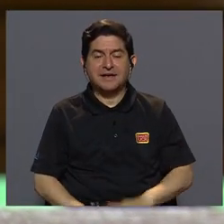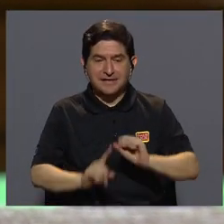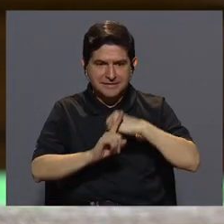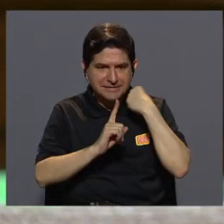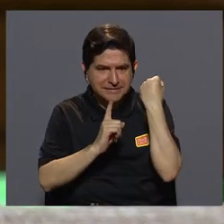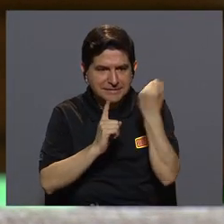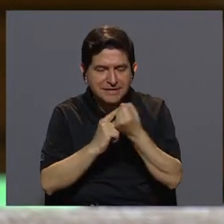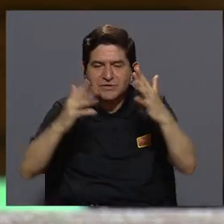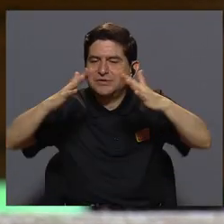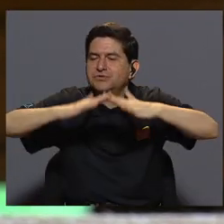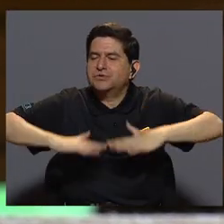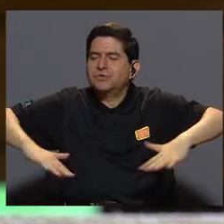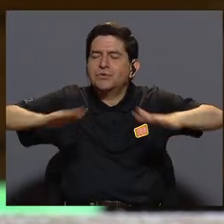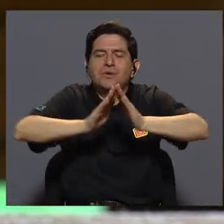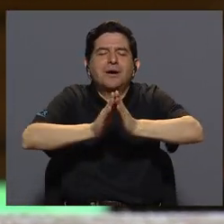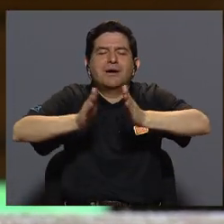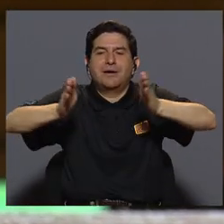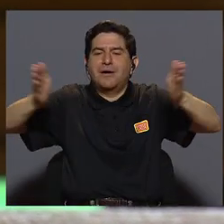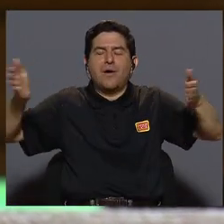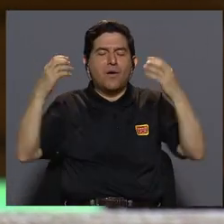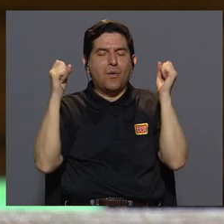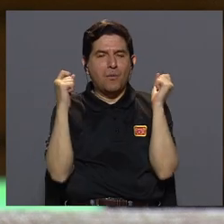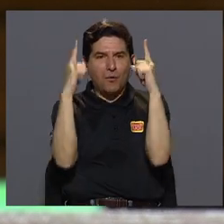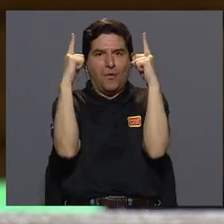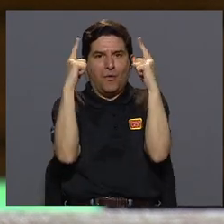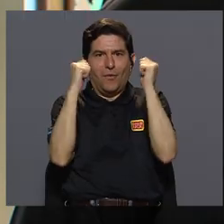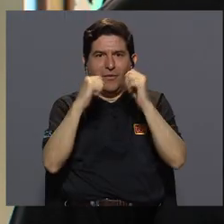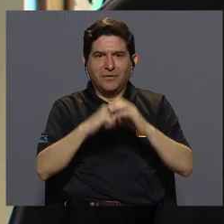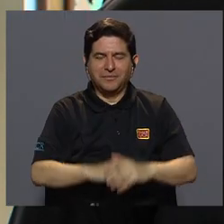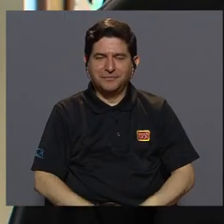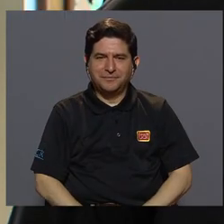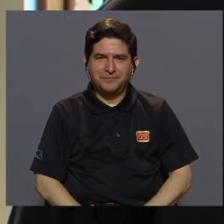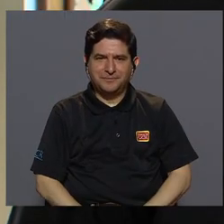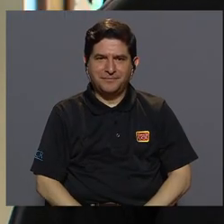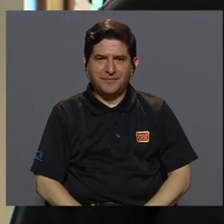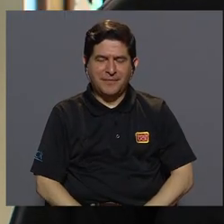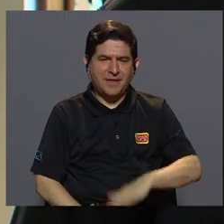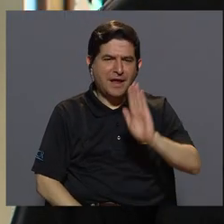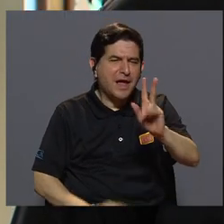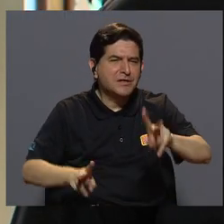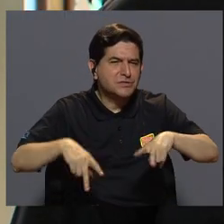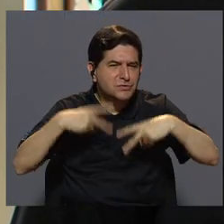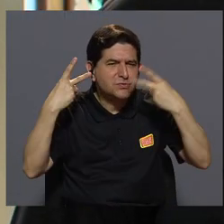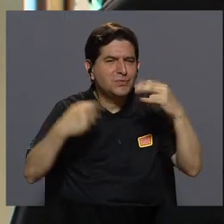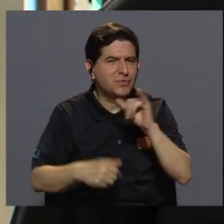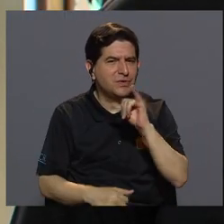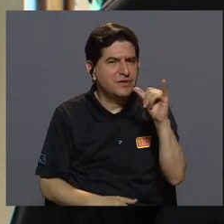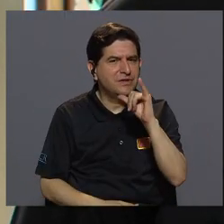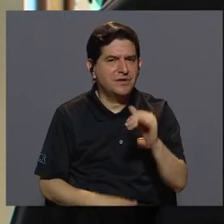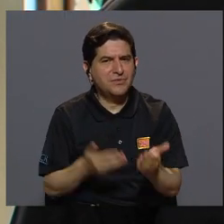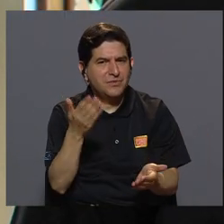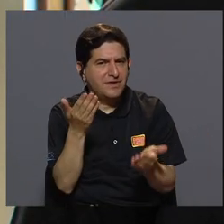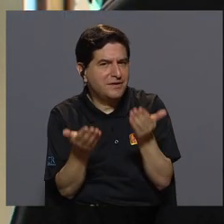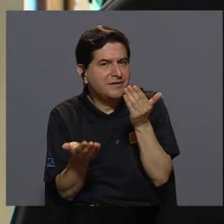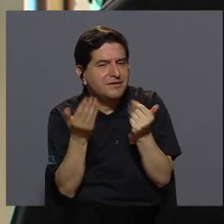expansión de ambiente fue increíble. Doña Estrella, en su vida también